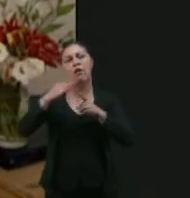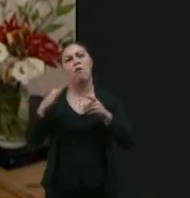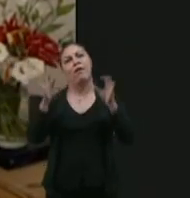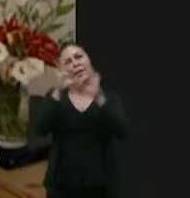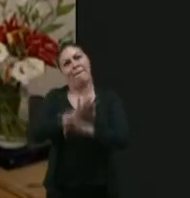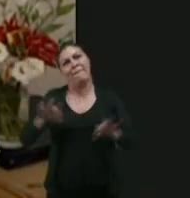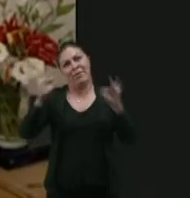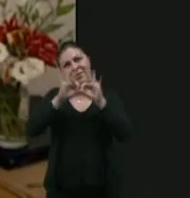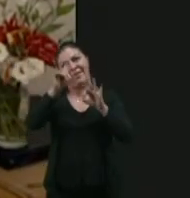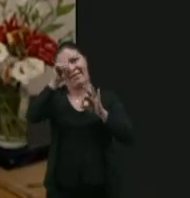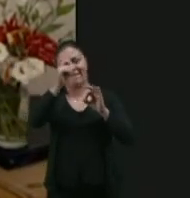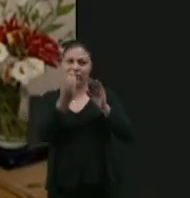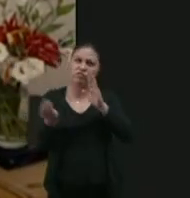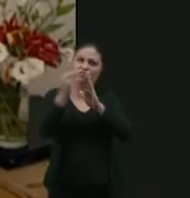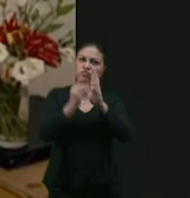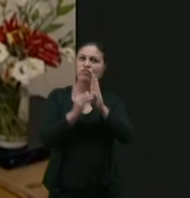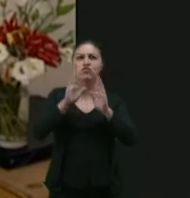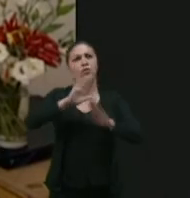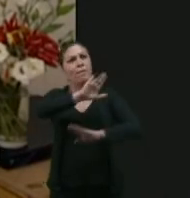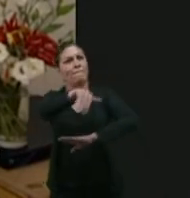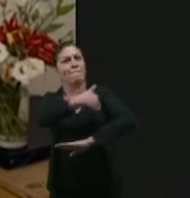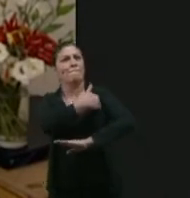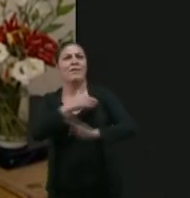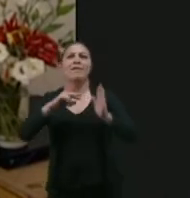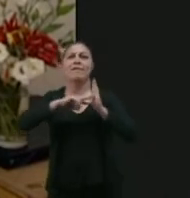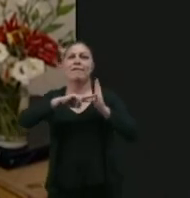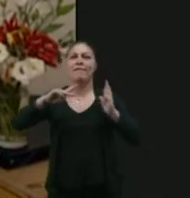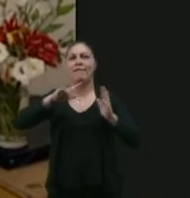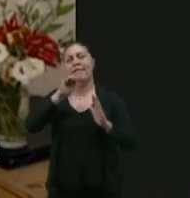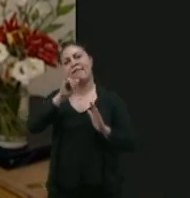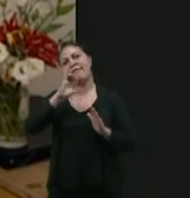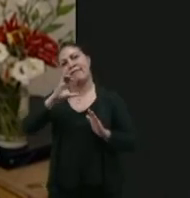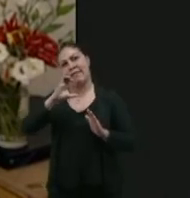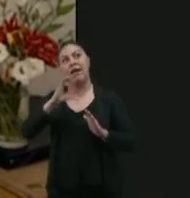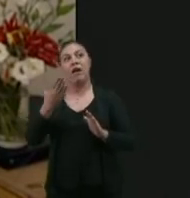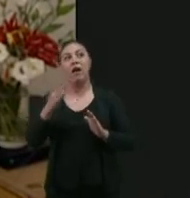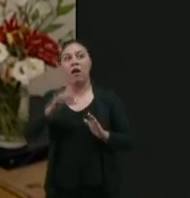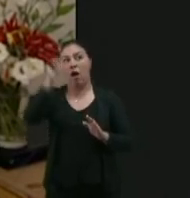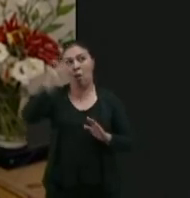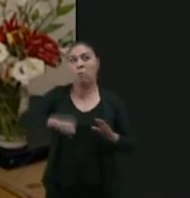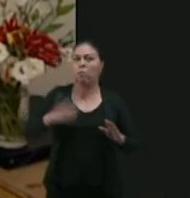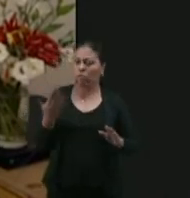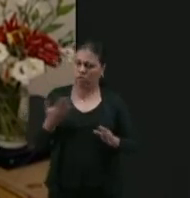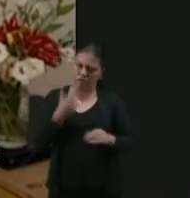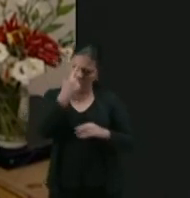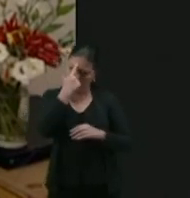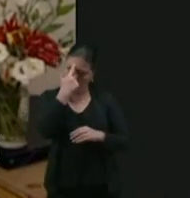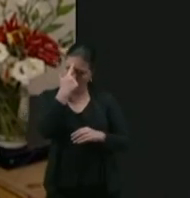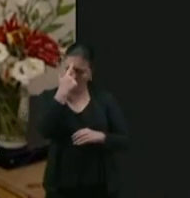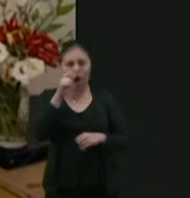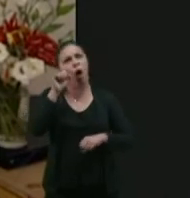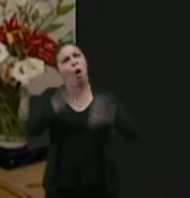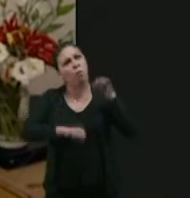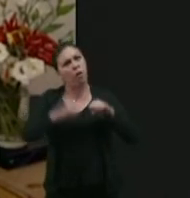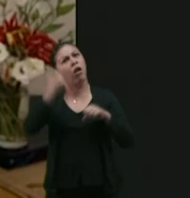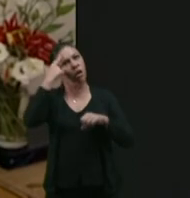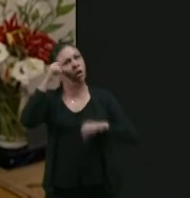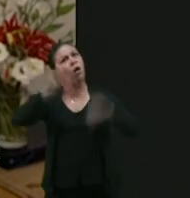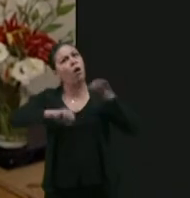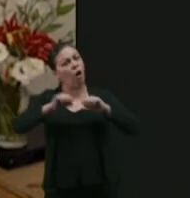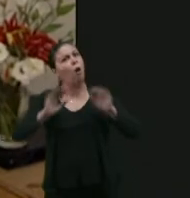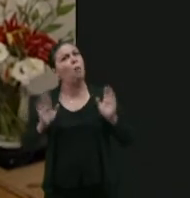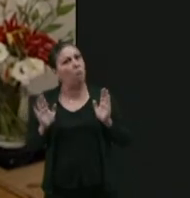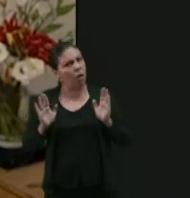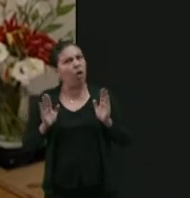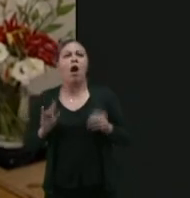Mintic. Y de hecho, esto puede atraer a algunos y decir, bueno, ¿por qué no vienen acá y te